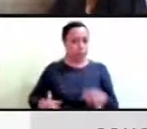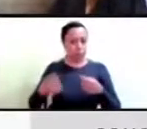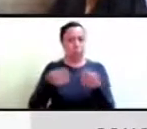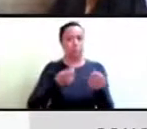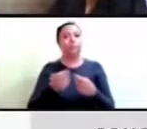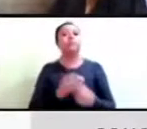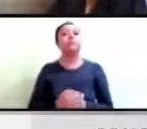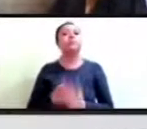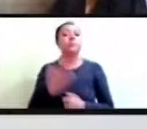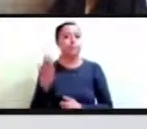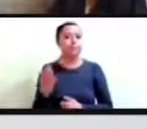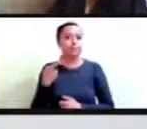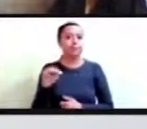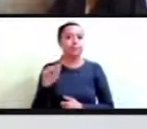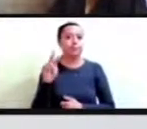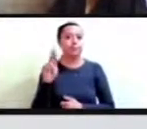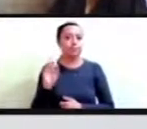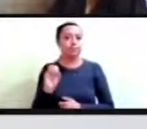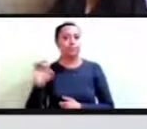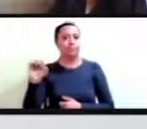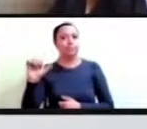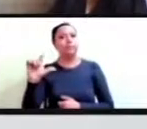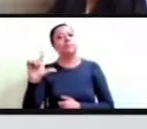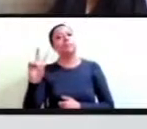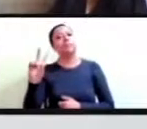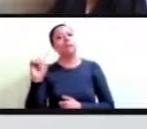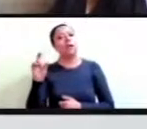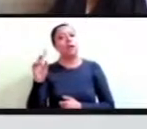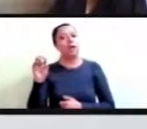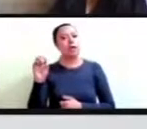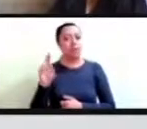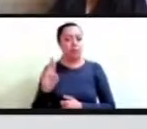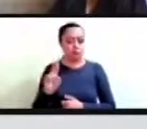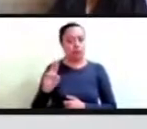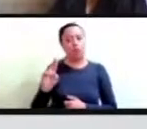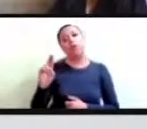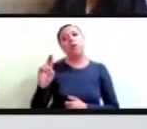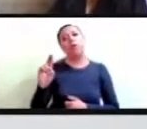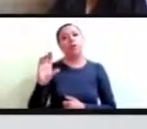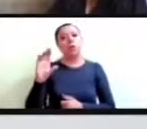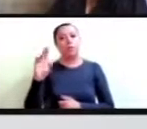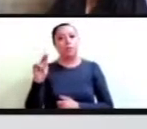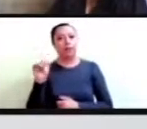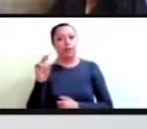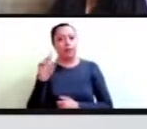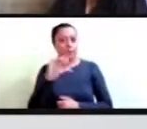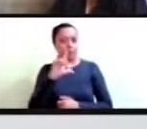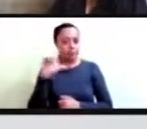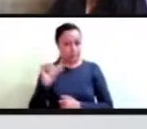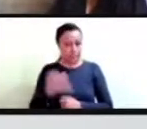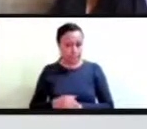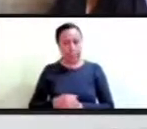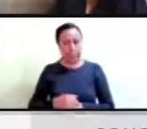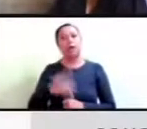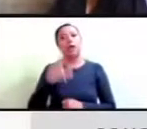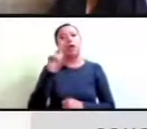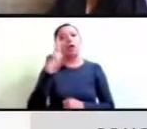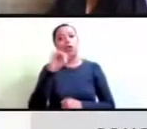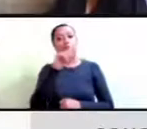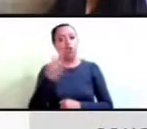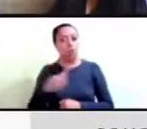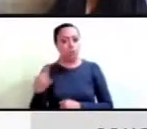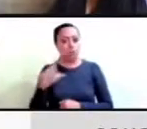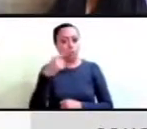el maestro don Salvador Padilla Aguilar, que es cronista de Tlalpan. Luis Gutiérrez Romero de Milpalta, Jorge Pedro Uriba,